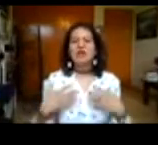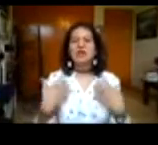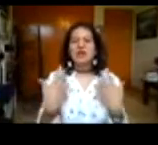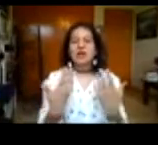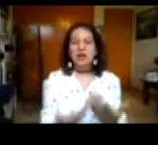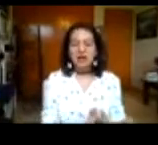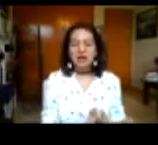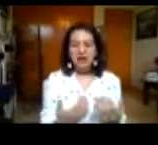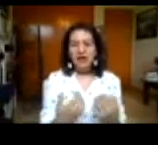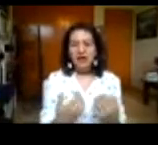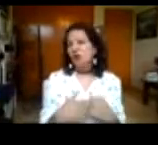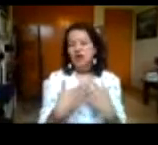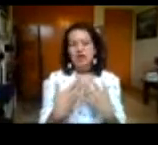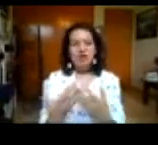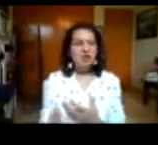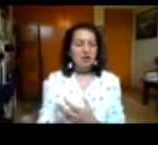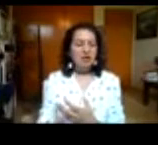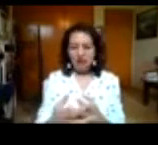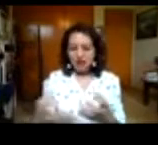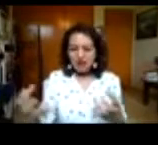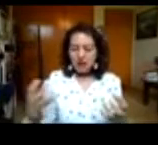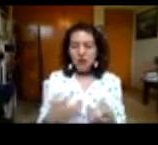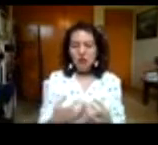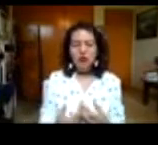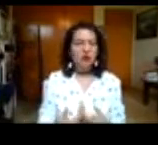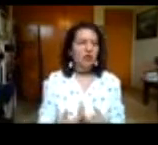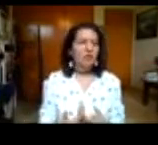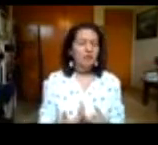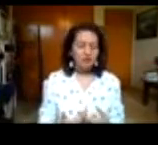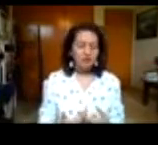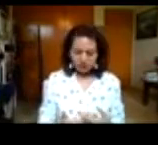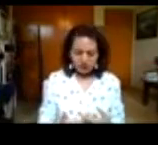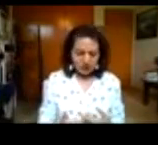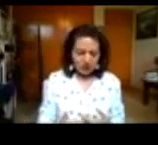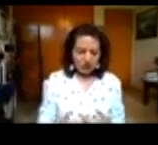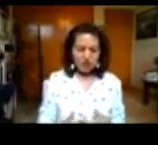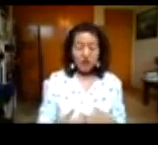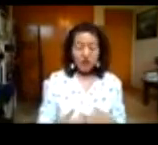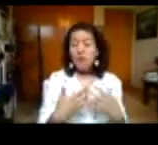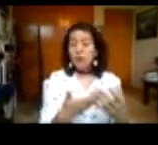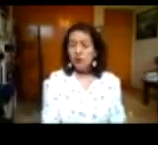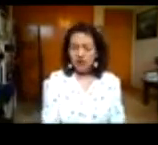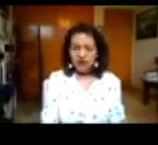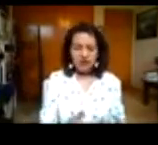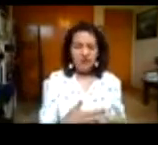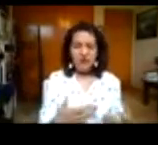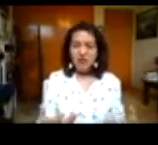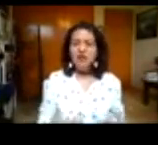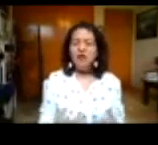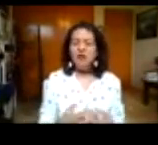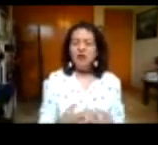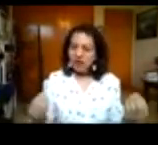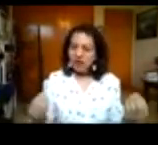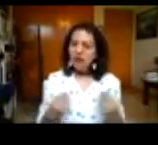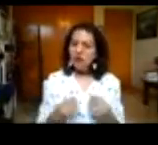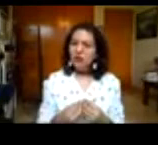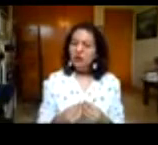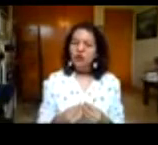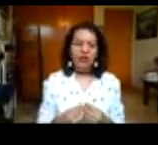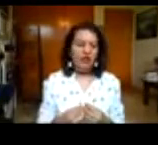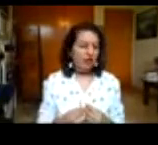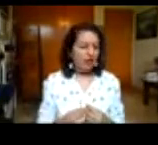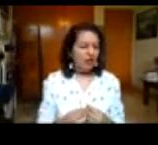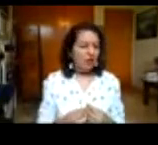mensajes en radio, en incluso ¿cómo se llama? En podcast, en fin, pues hay